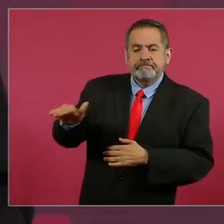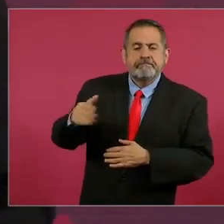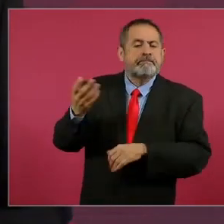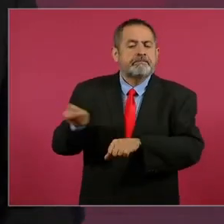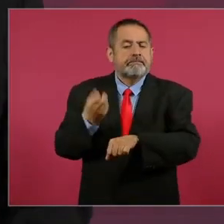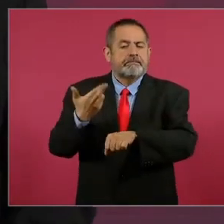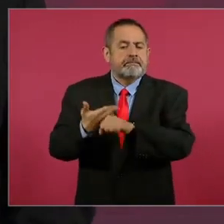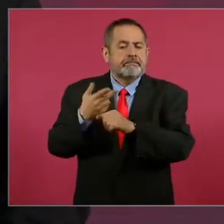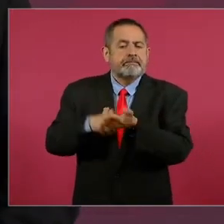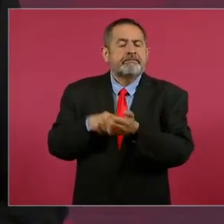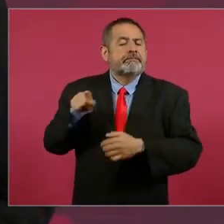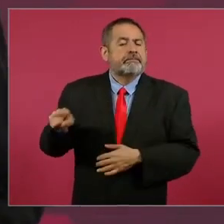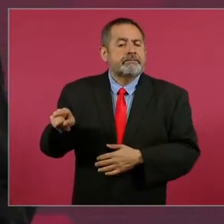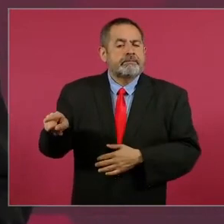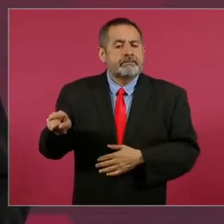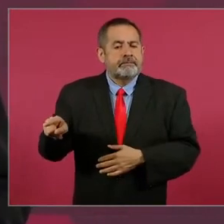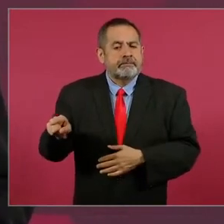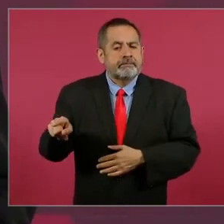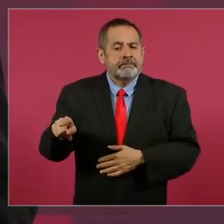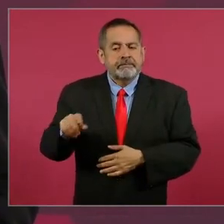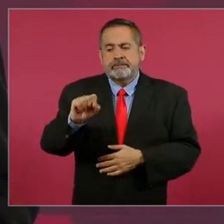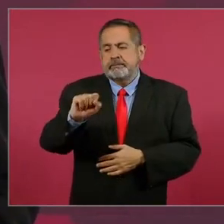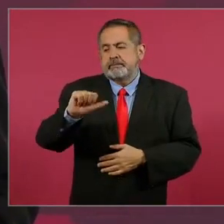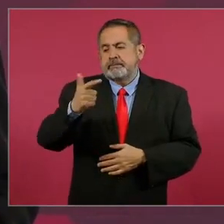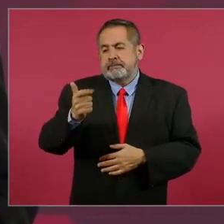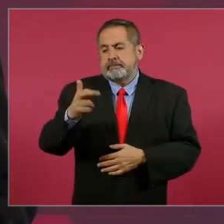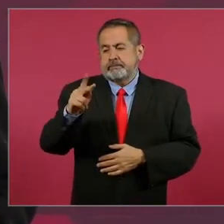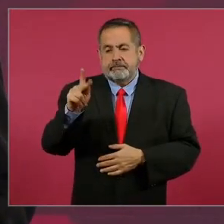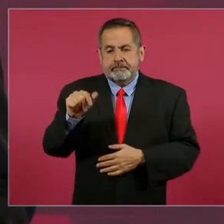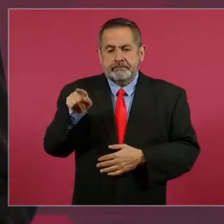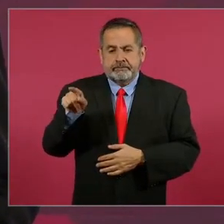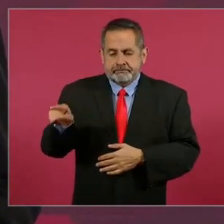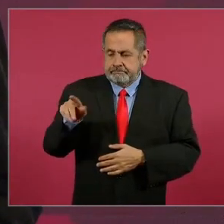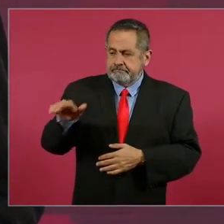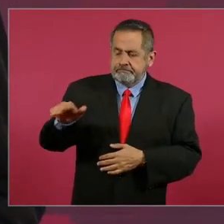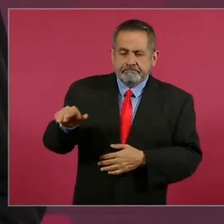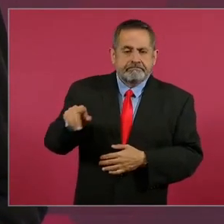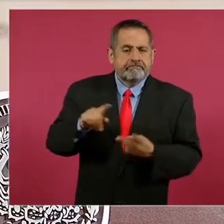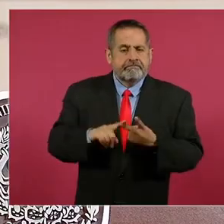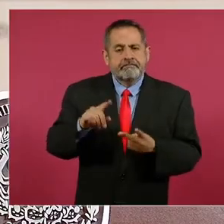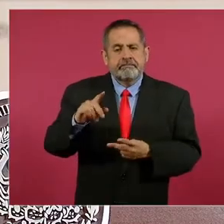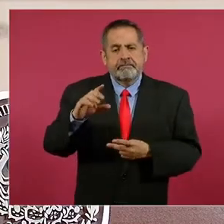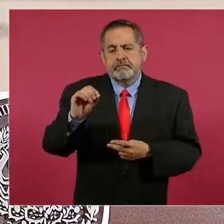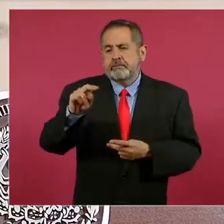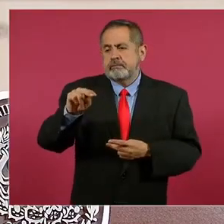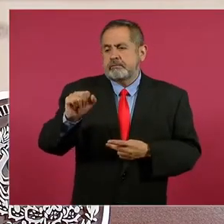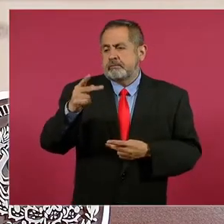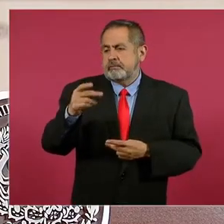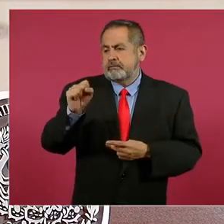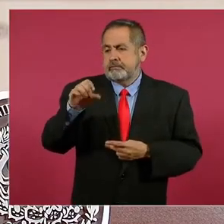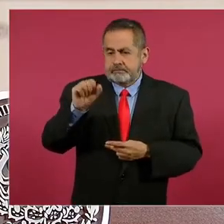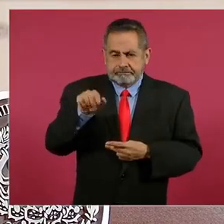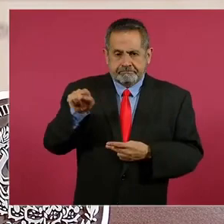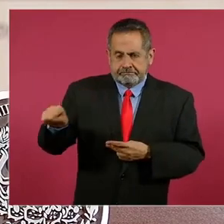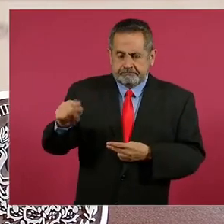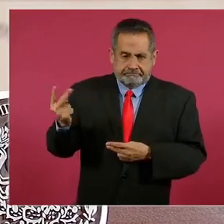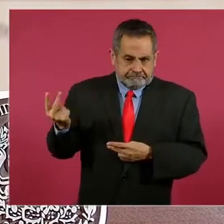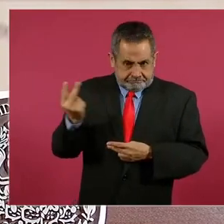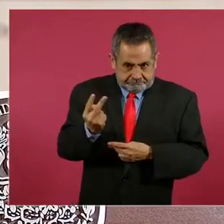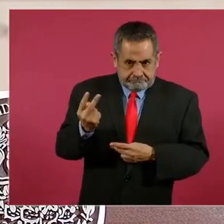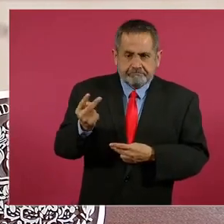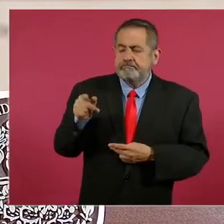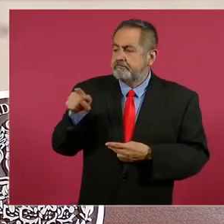secretario de Agricultura y también de Pesca que vea